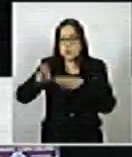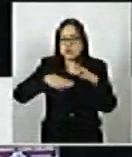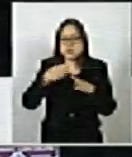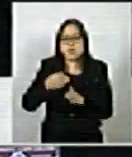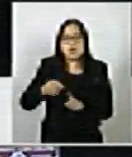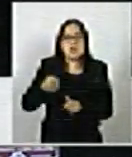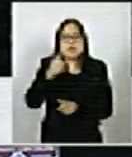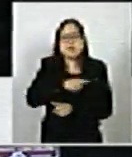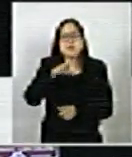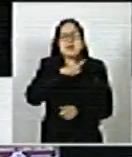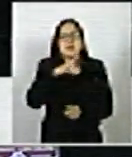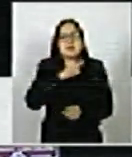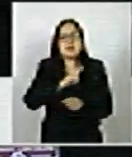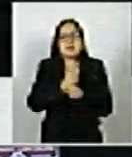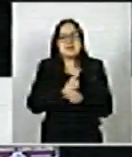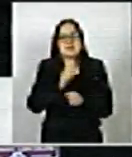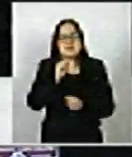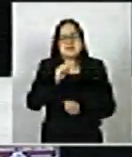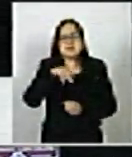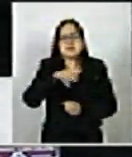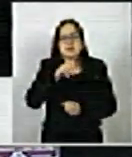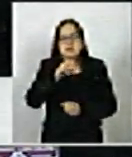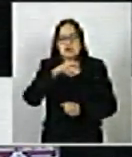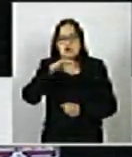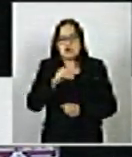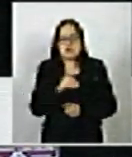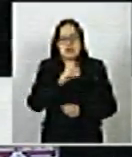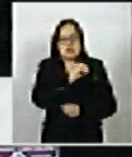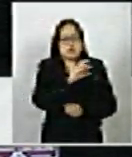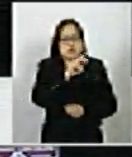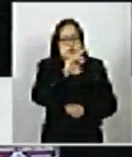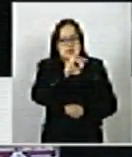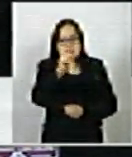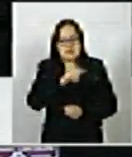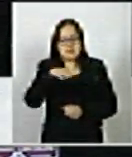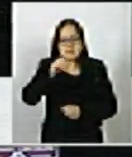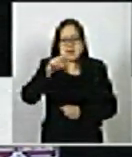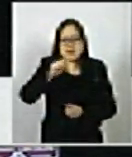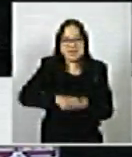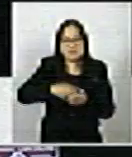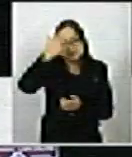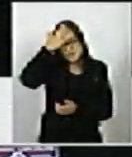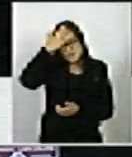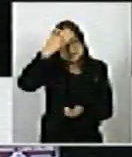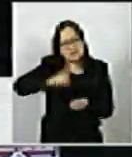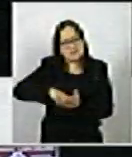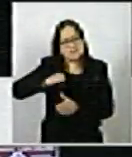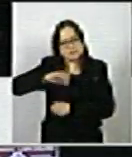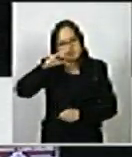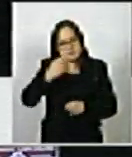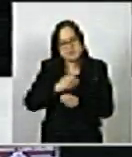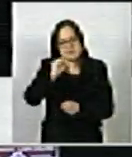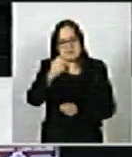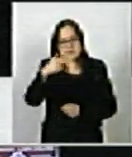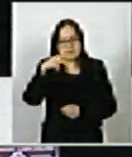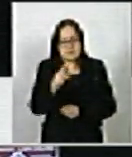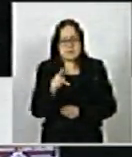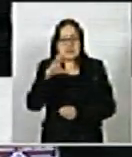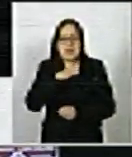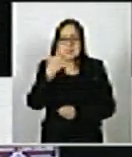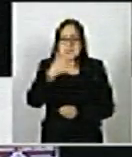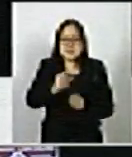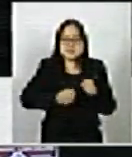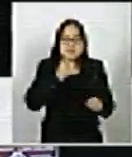el de ser yo de licenciado antonio ortiz mena pero era su informe del décimo año de su estancia